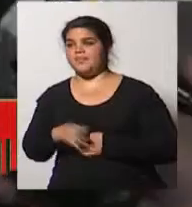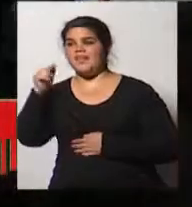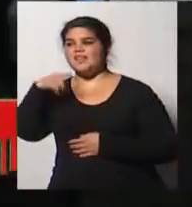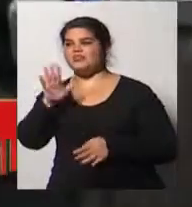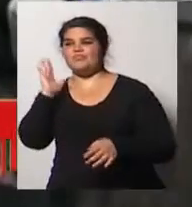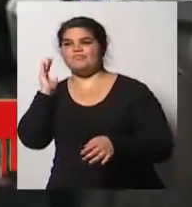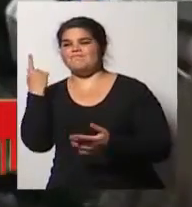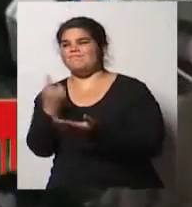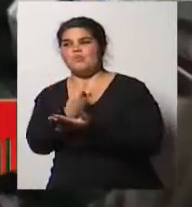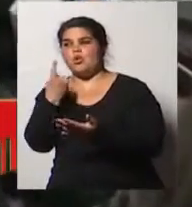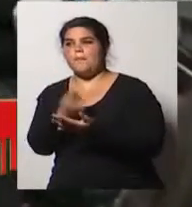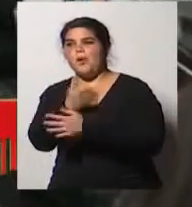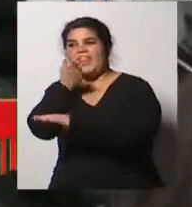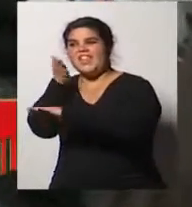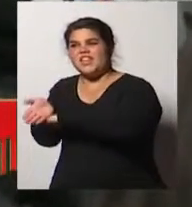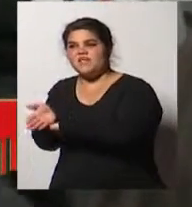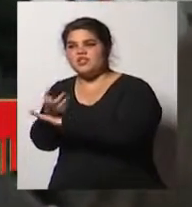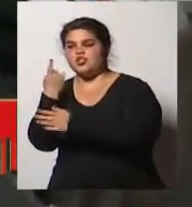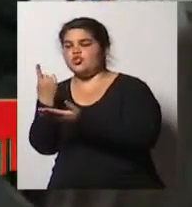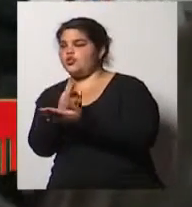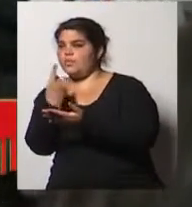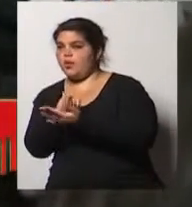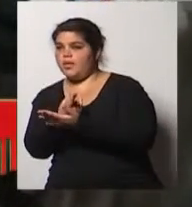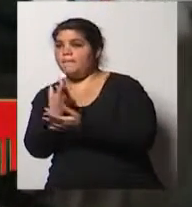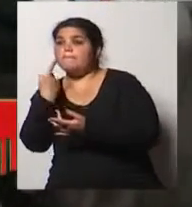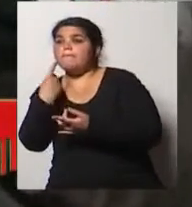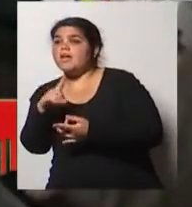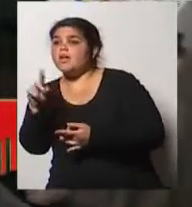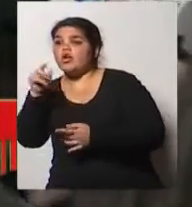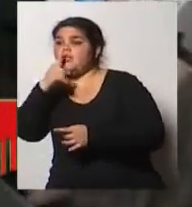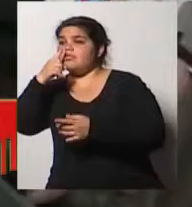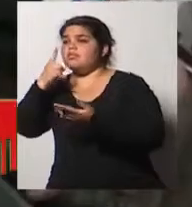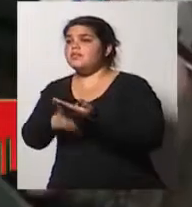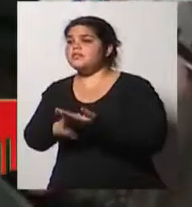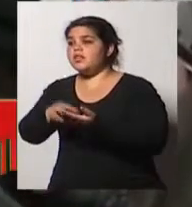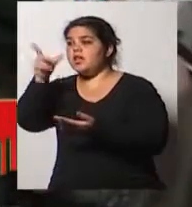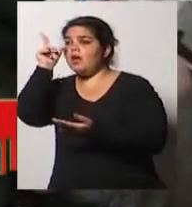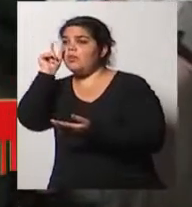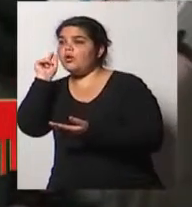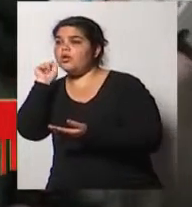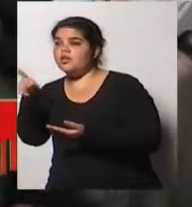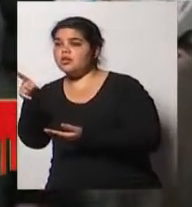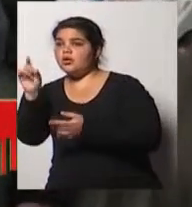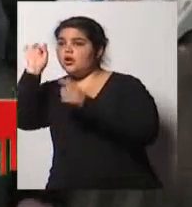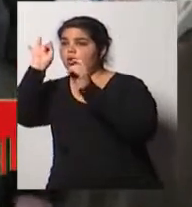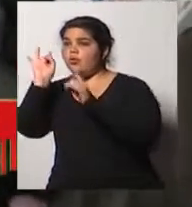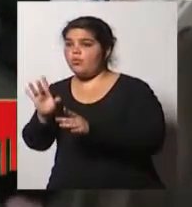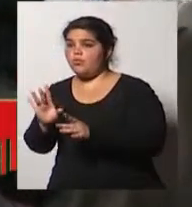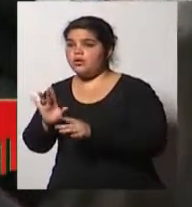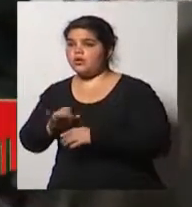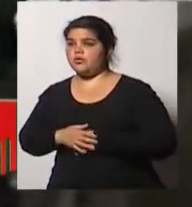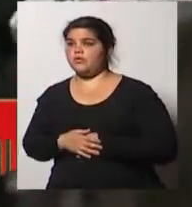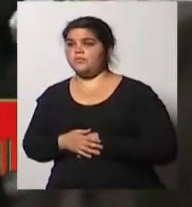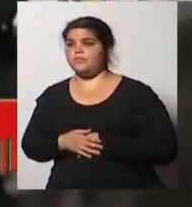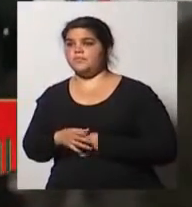correspondería una intervención federal. Bien, pero eso es una decisión política de mérito, podríamos decir oportunidad